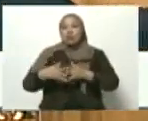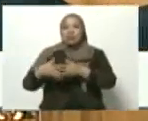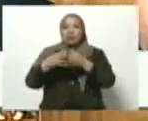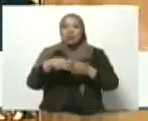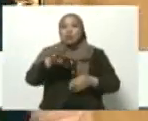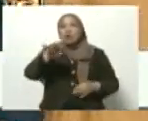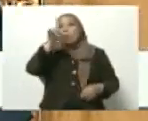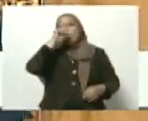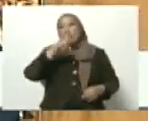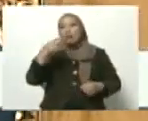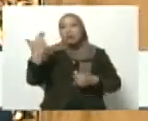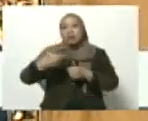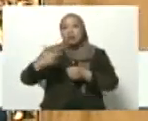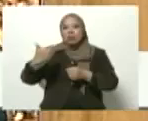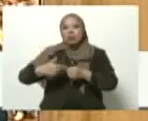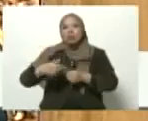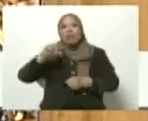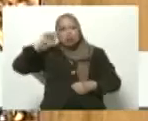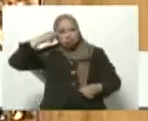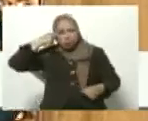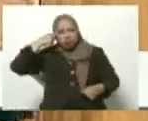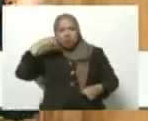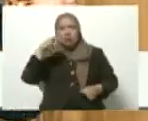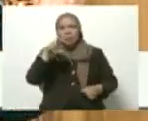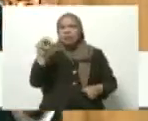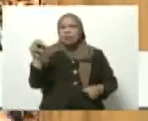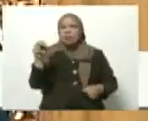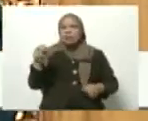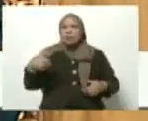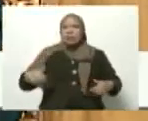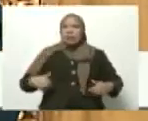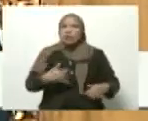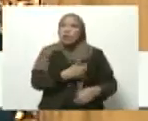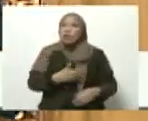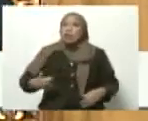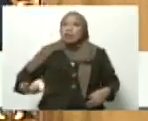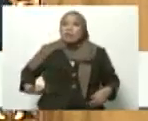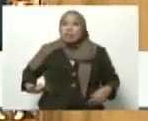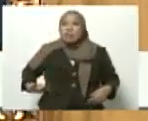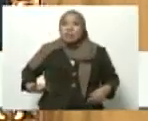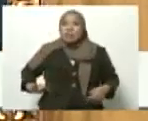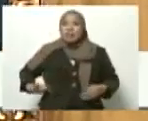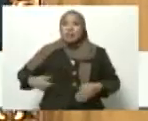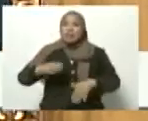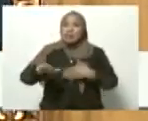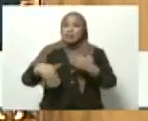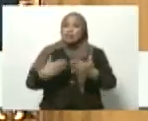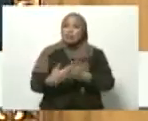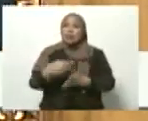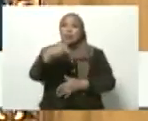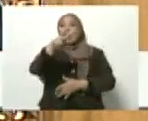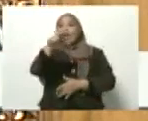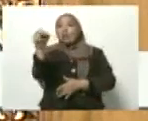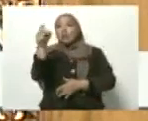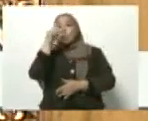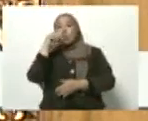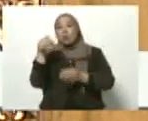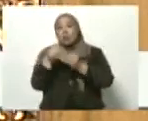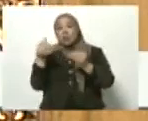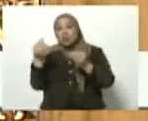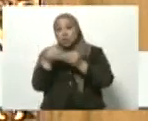4 años el precio del petróleo estaba de 20, ¿recuerdan? Y estábamos todos pasando, está ahora en 120, puede llegar a 200 si siguen como